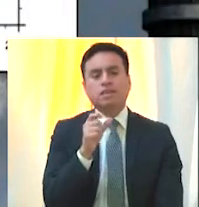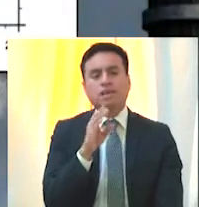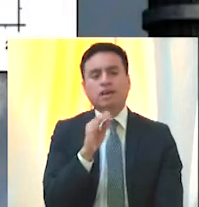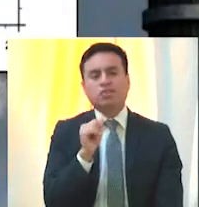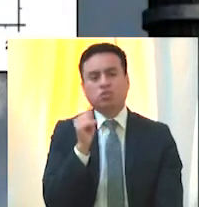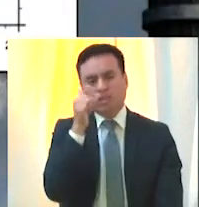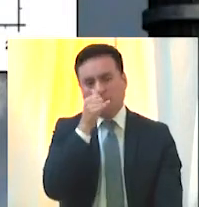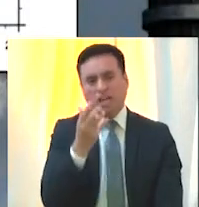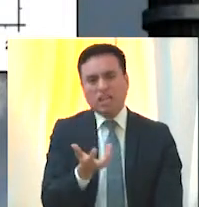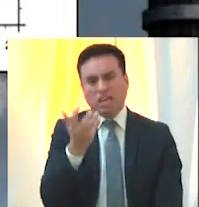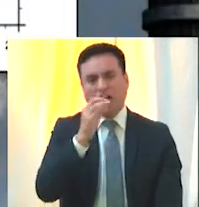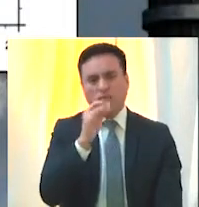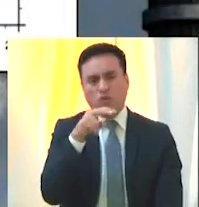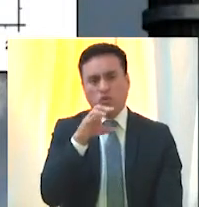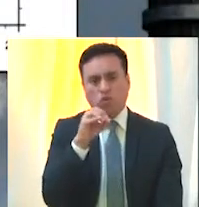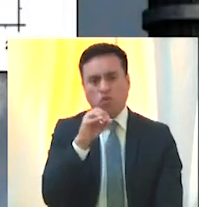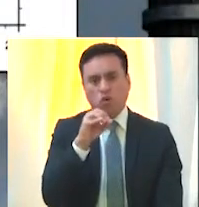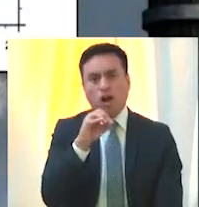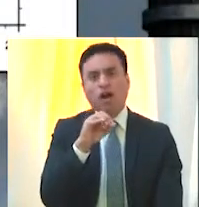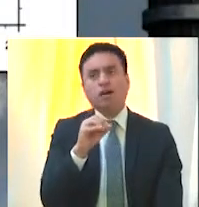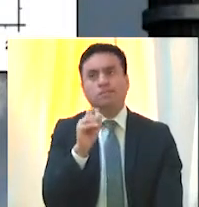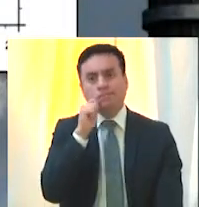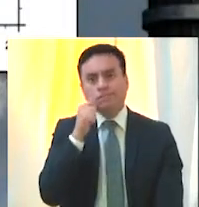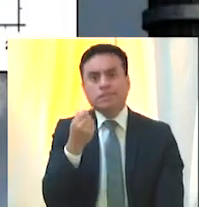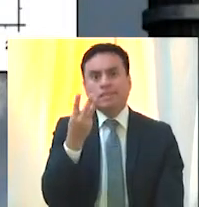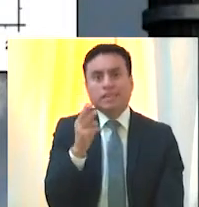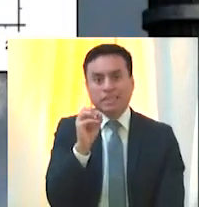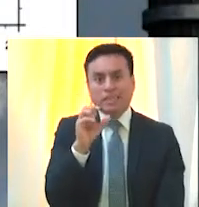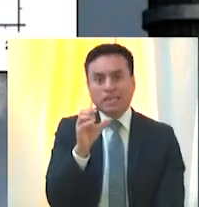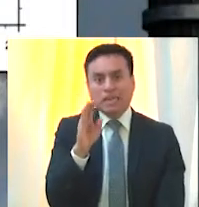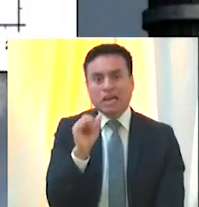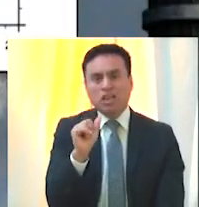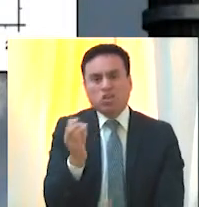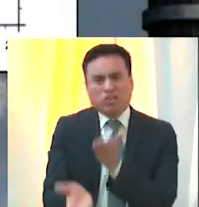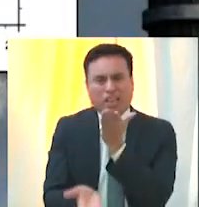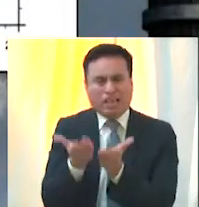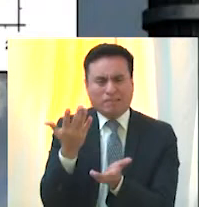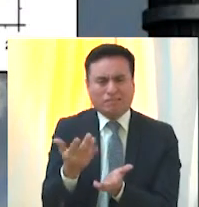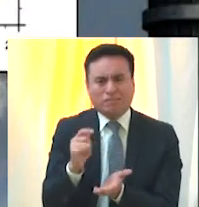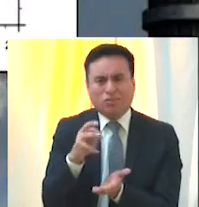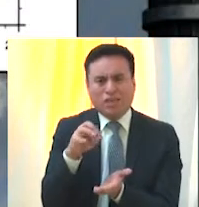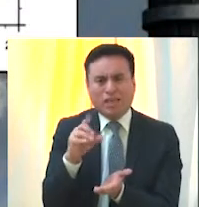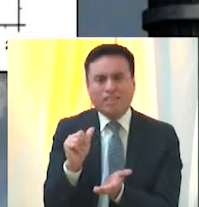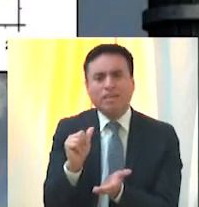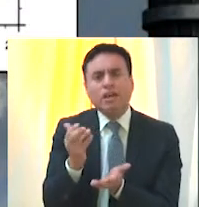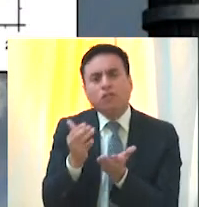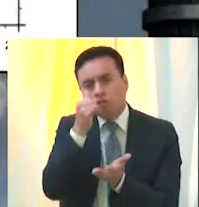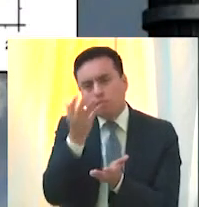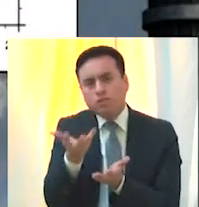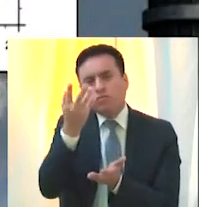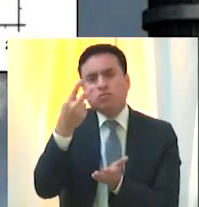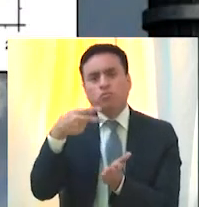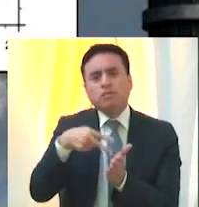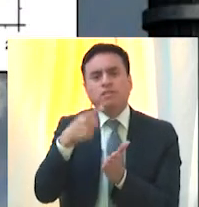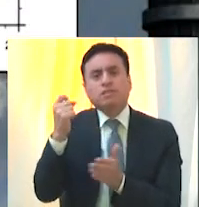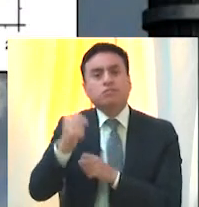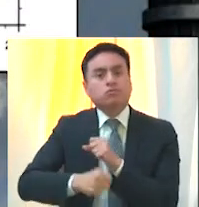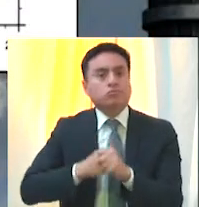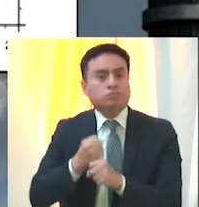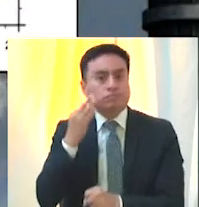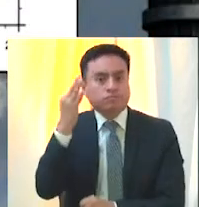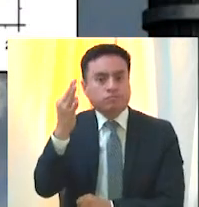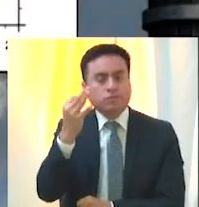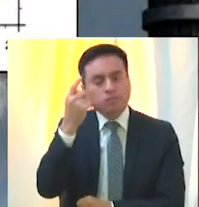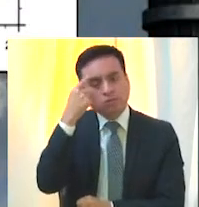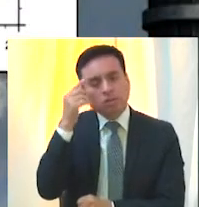gigatoneladas de carbono que emitimos actualmente a tener del orden de 30 gigatoneladas de carbono emitido hacia el año 2100. Pero también nos